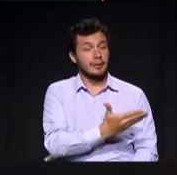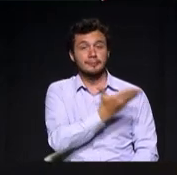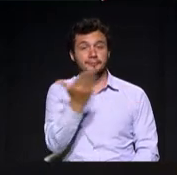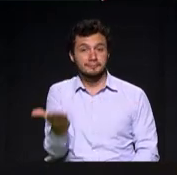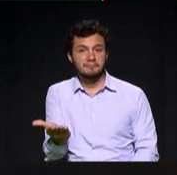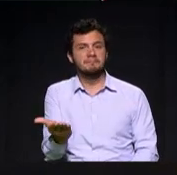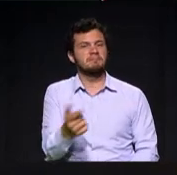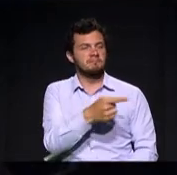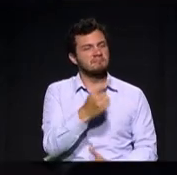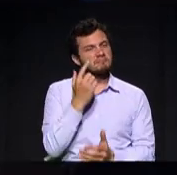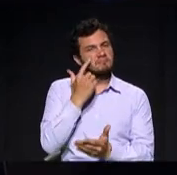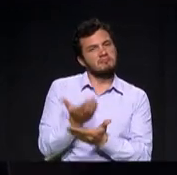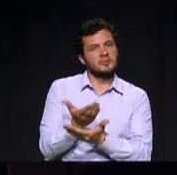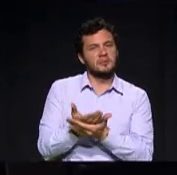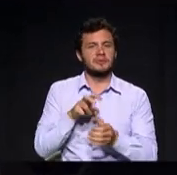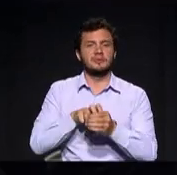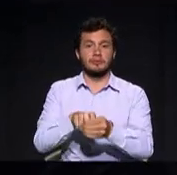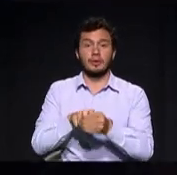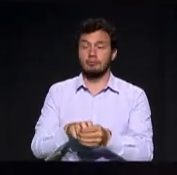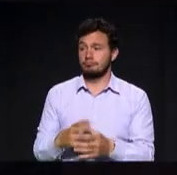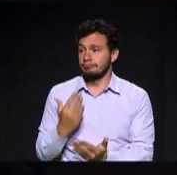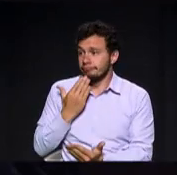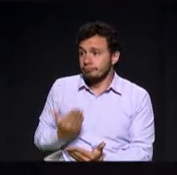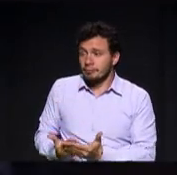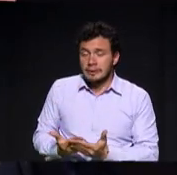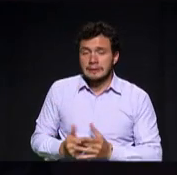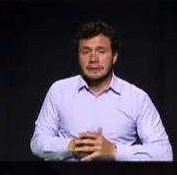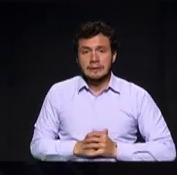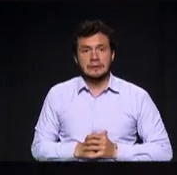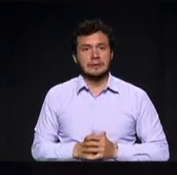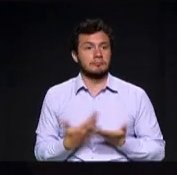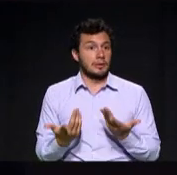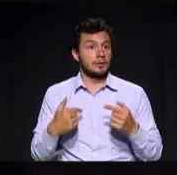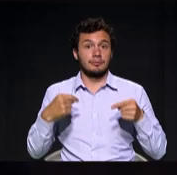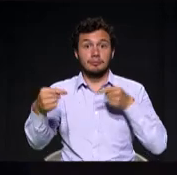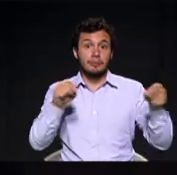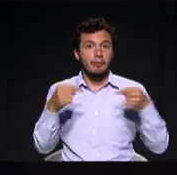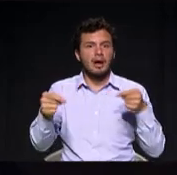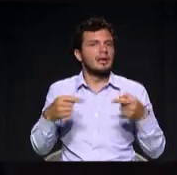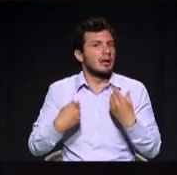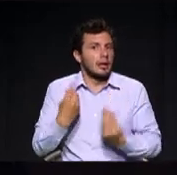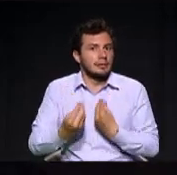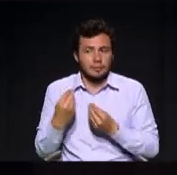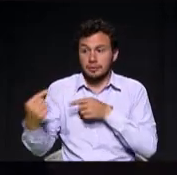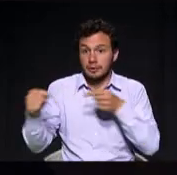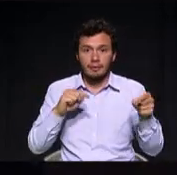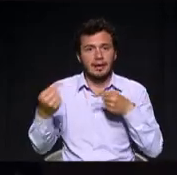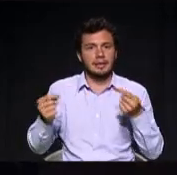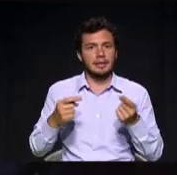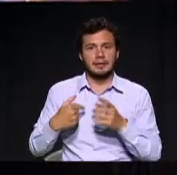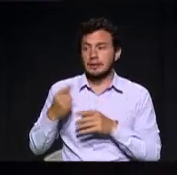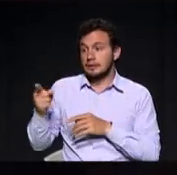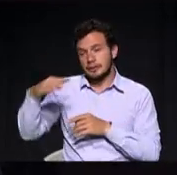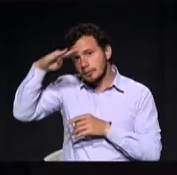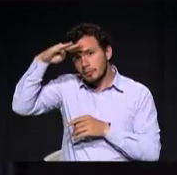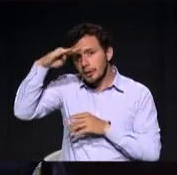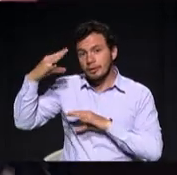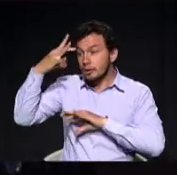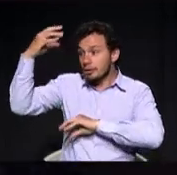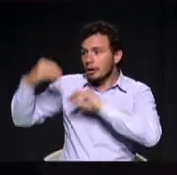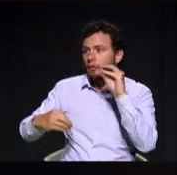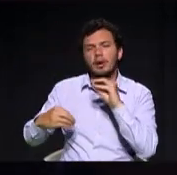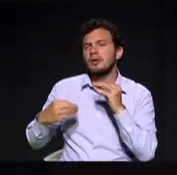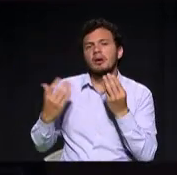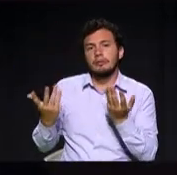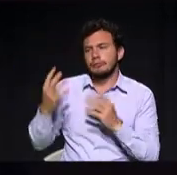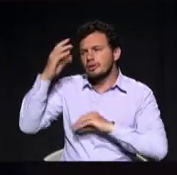propuesta en movilidad muchas gracias es como esto es un debate el debate no estoy de acuerdo con víctor por ejemplo que nos bajar sin cargos que nos va a